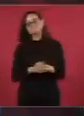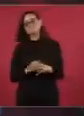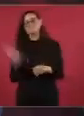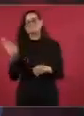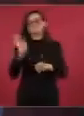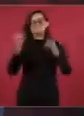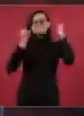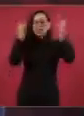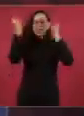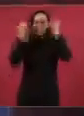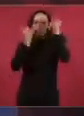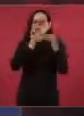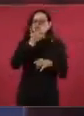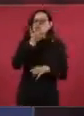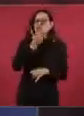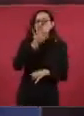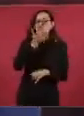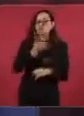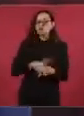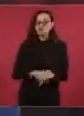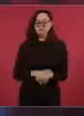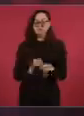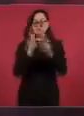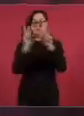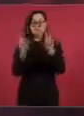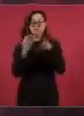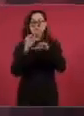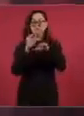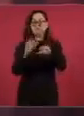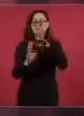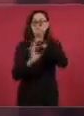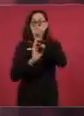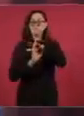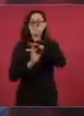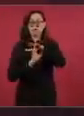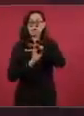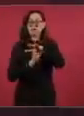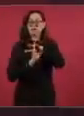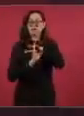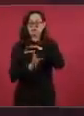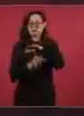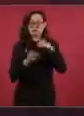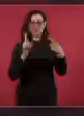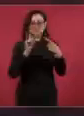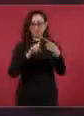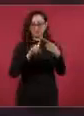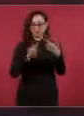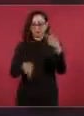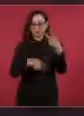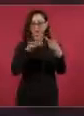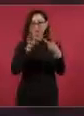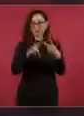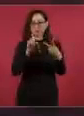Y también sobre la importancia que tiene